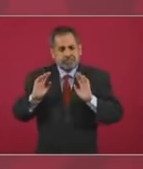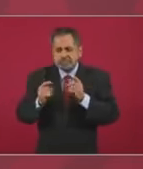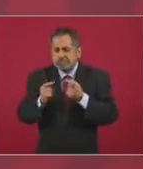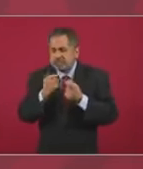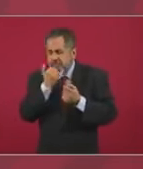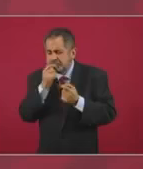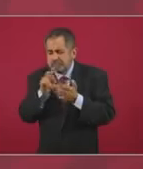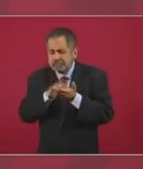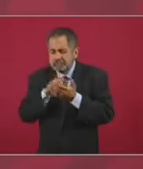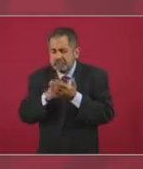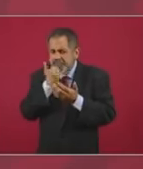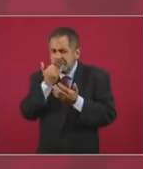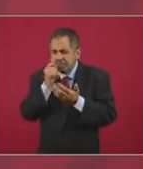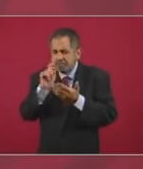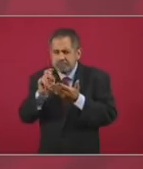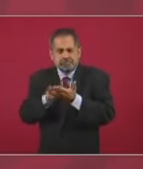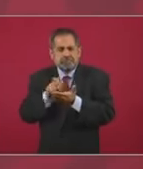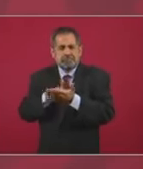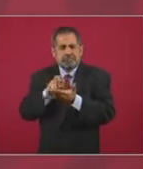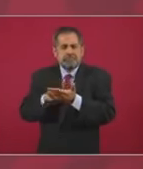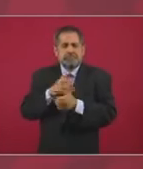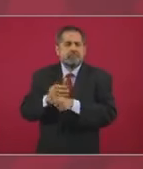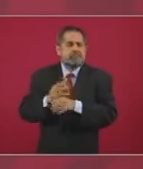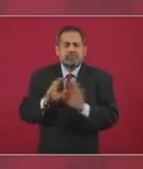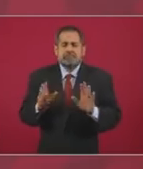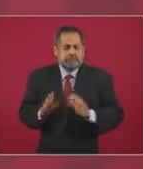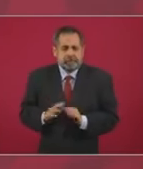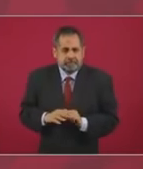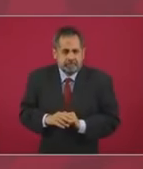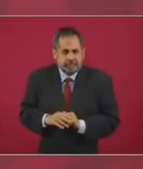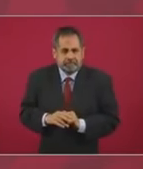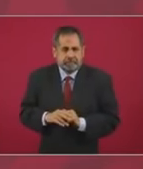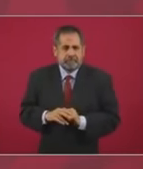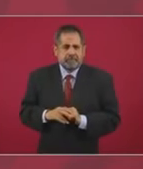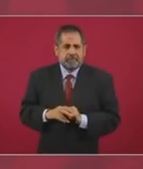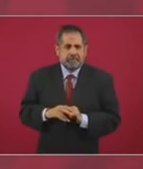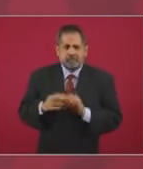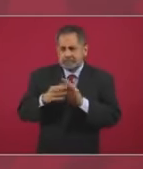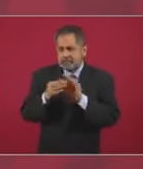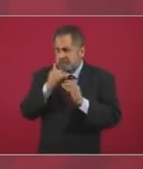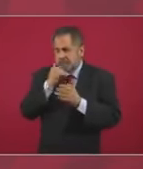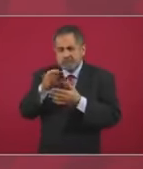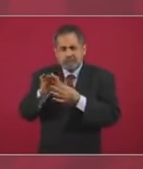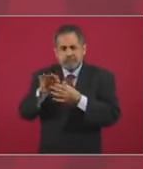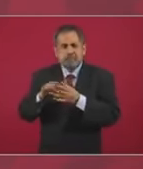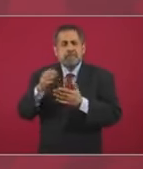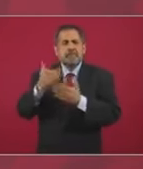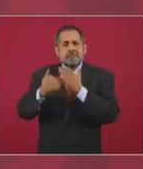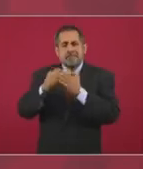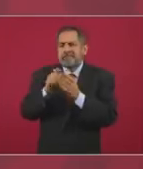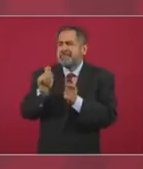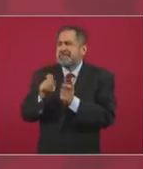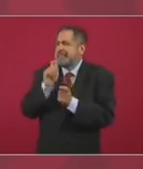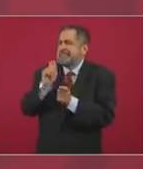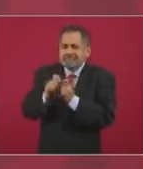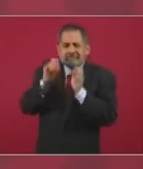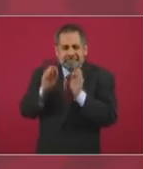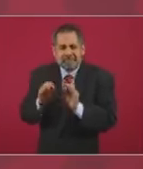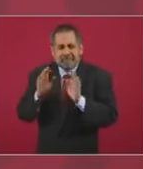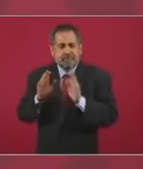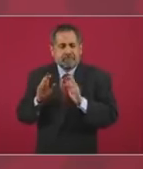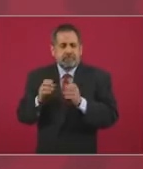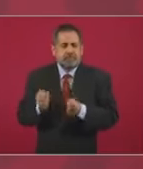errores, vamos a decir, que se cometieron, falta de precisión